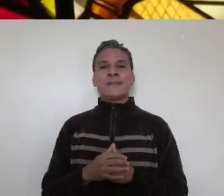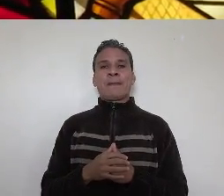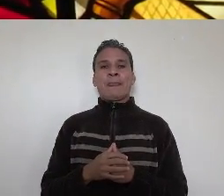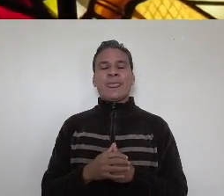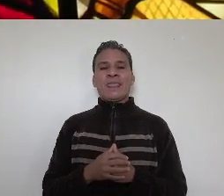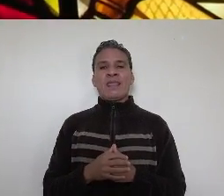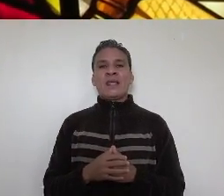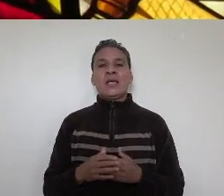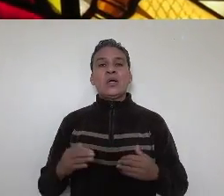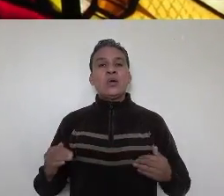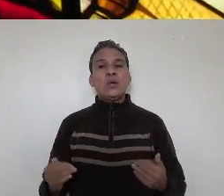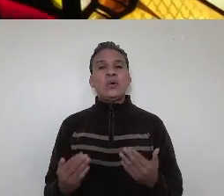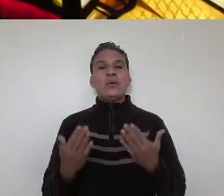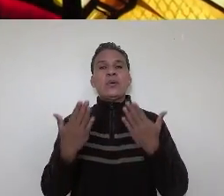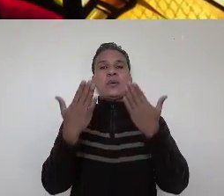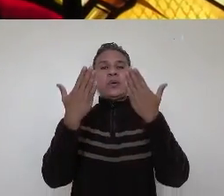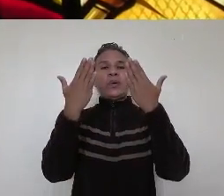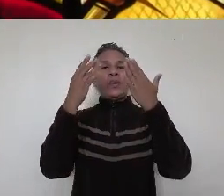voluntad.